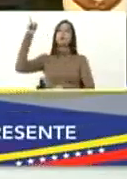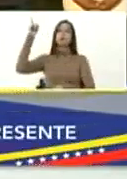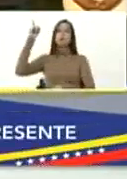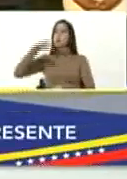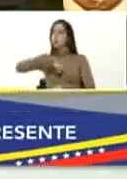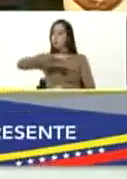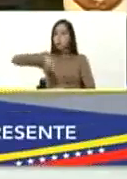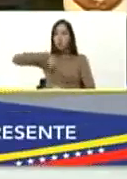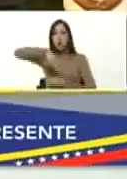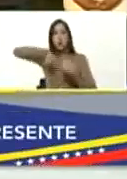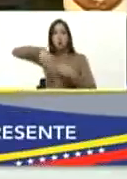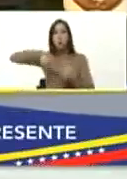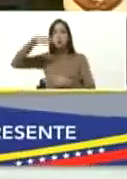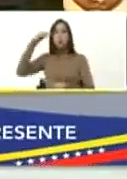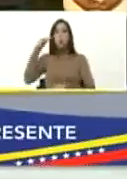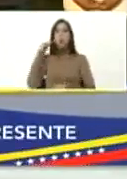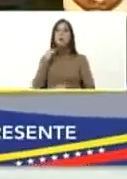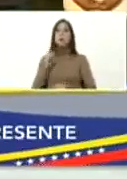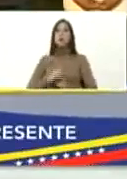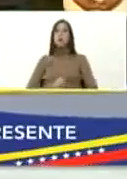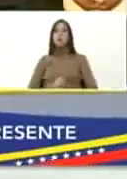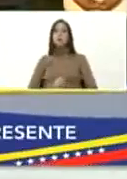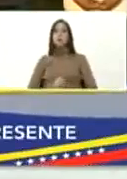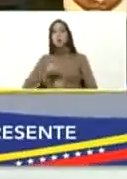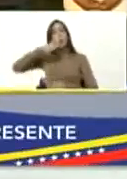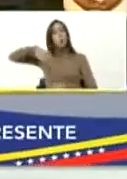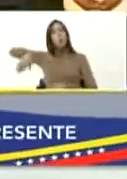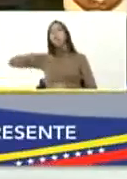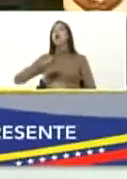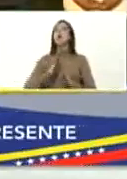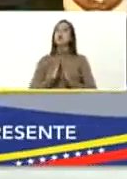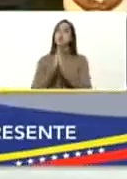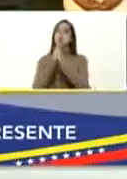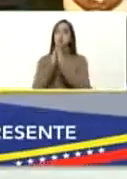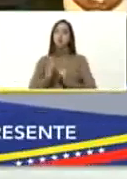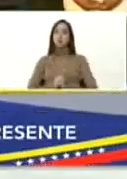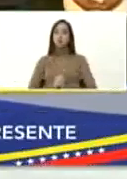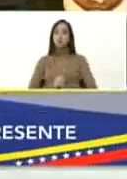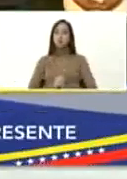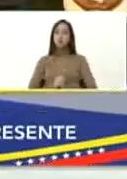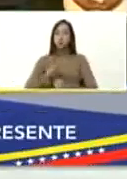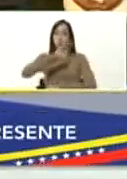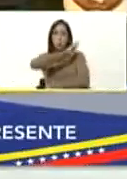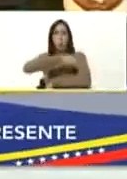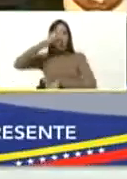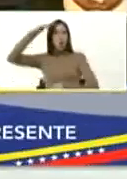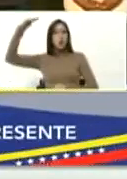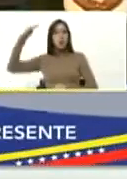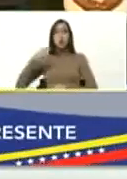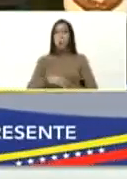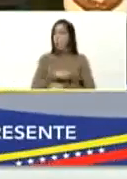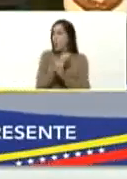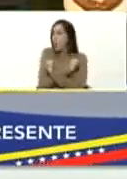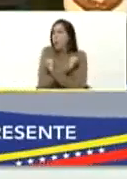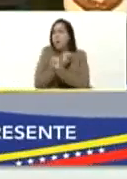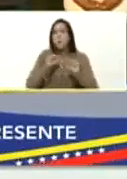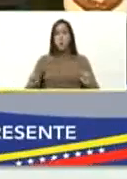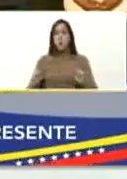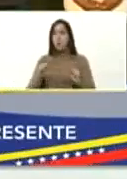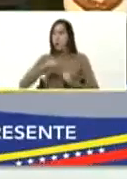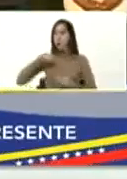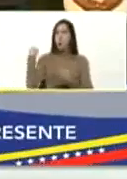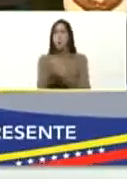nuestra revolución bolivariana, en nuestro pueblo sagrado. Si no fuera por su poder, hubiera sido imposible